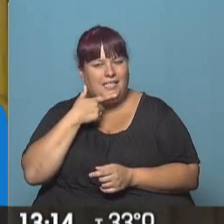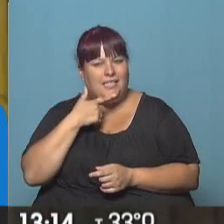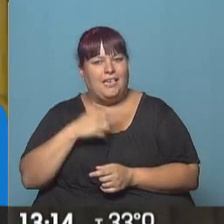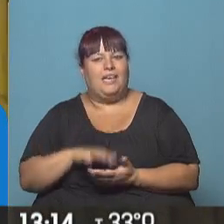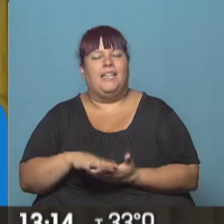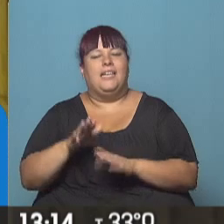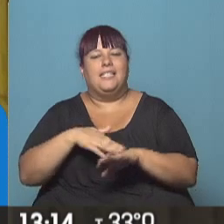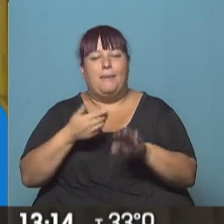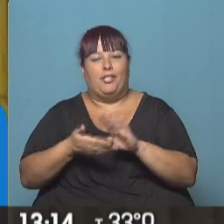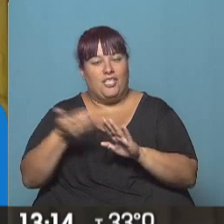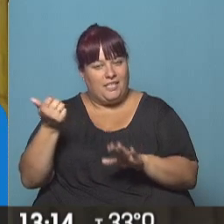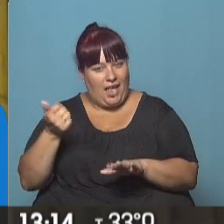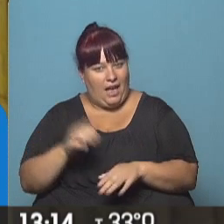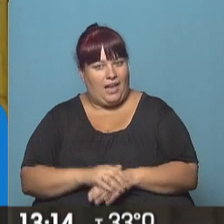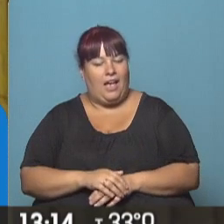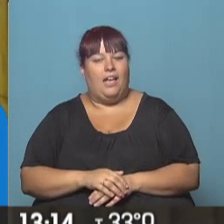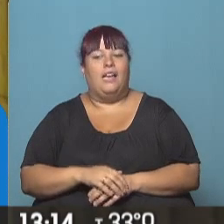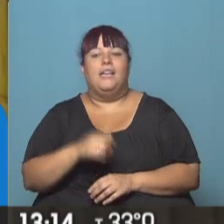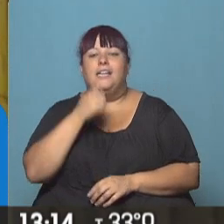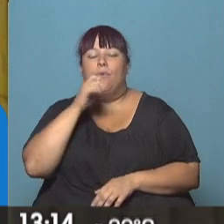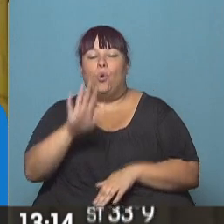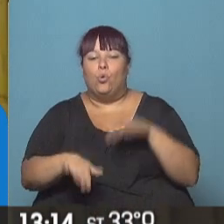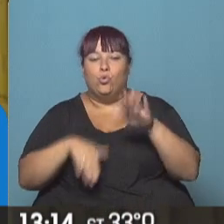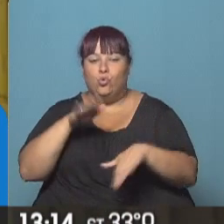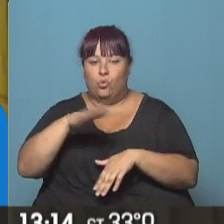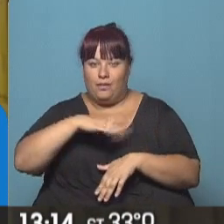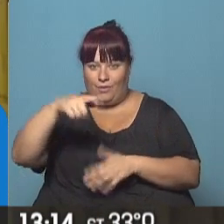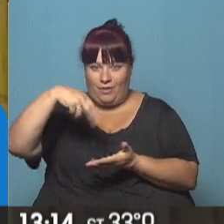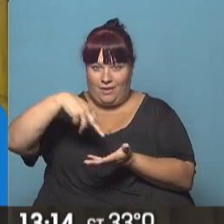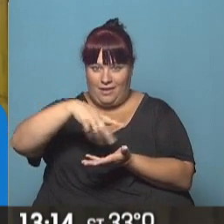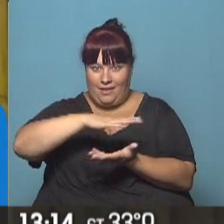las sandalias, porque